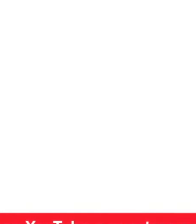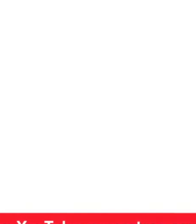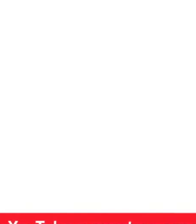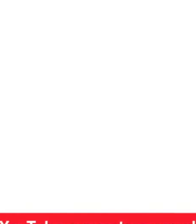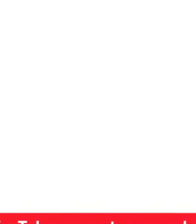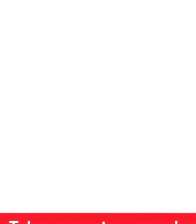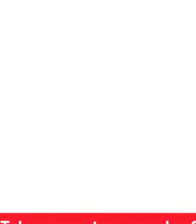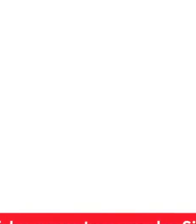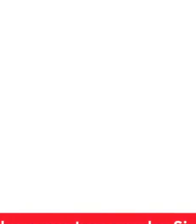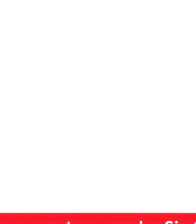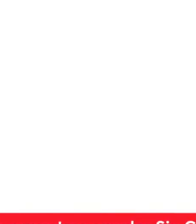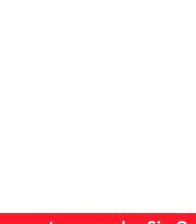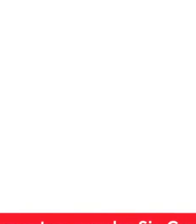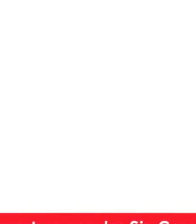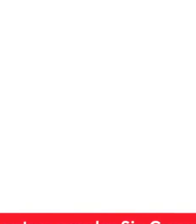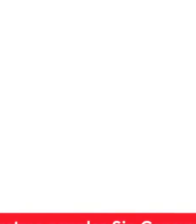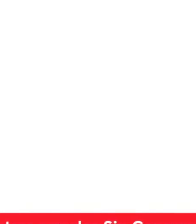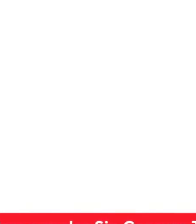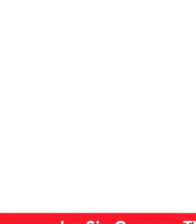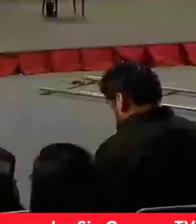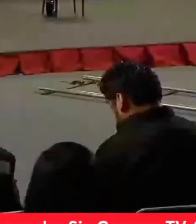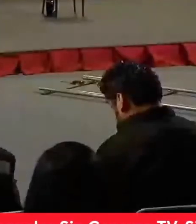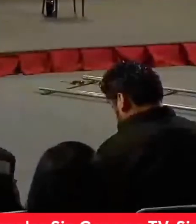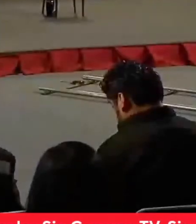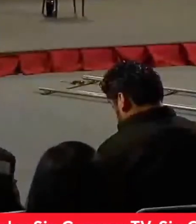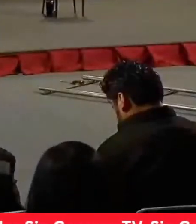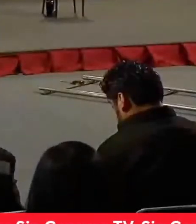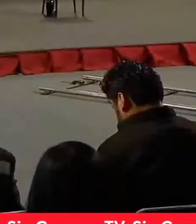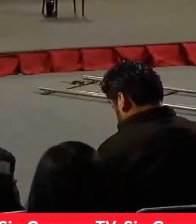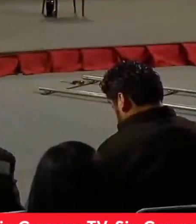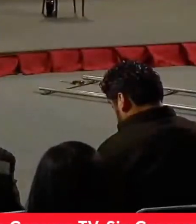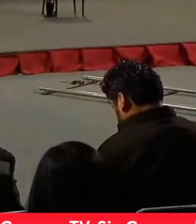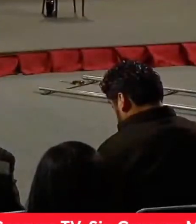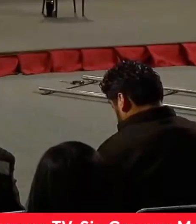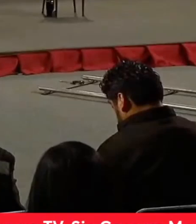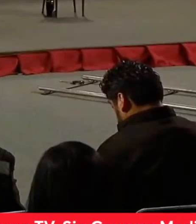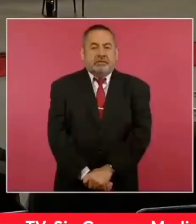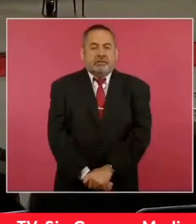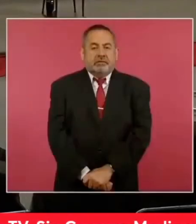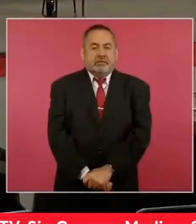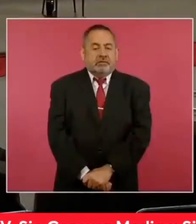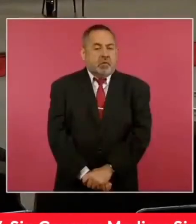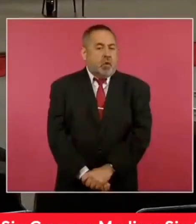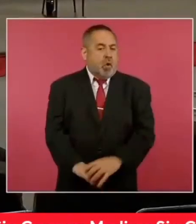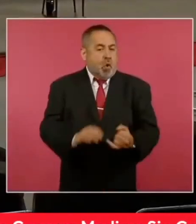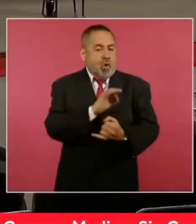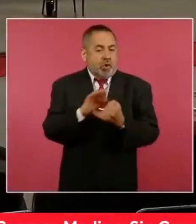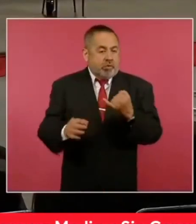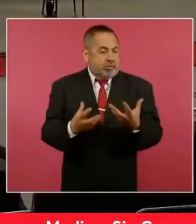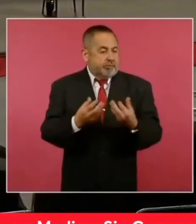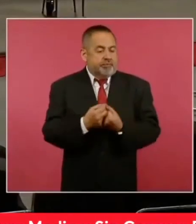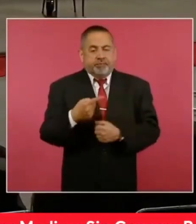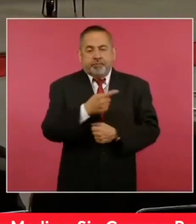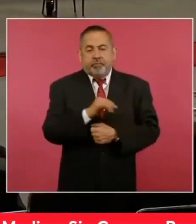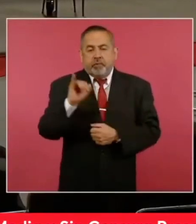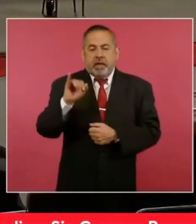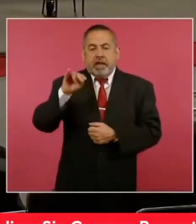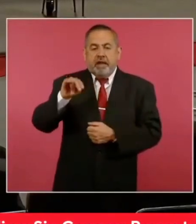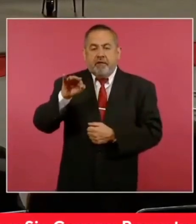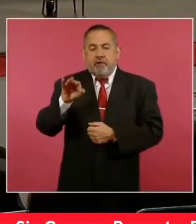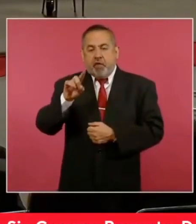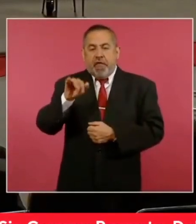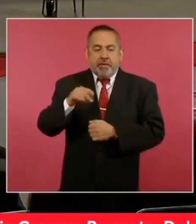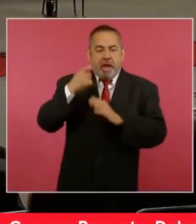están. Por último, llegamos a la parte de la colaboración con Infodemia, que abordará las